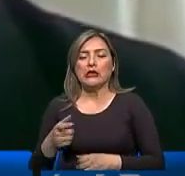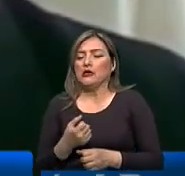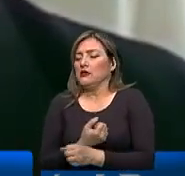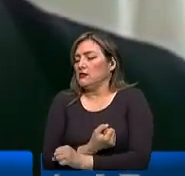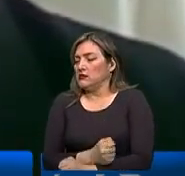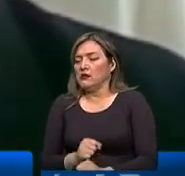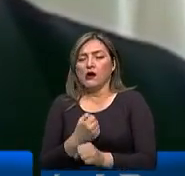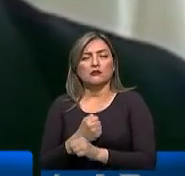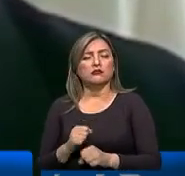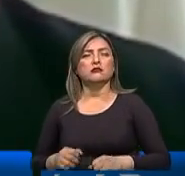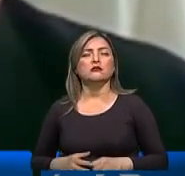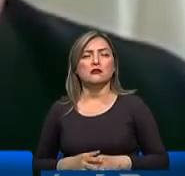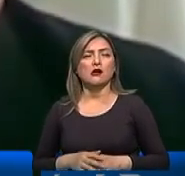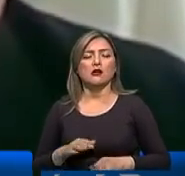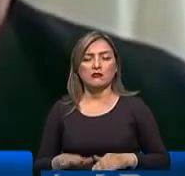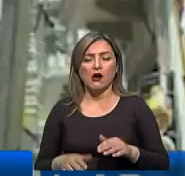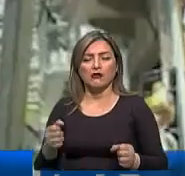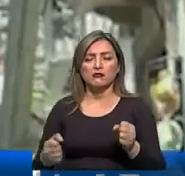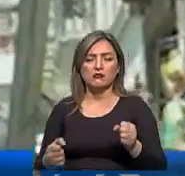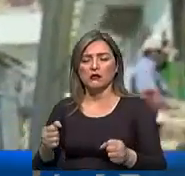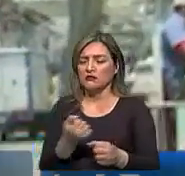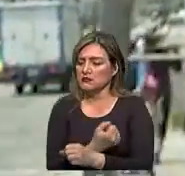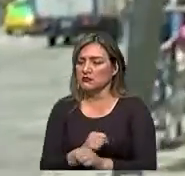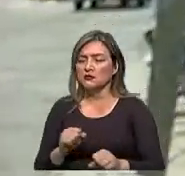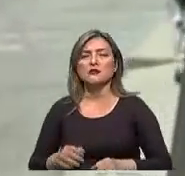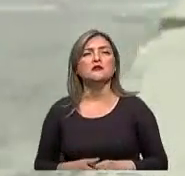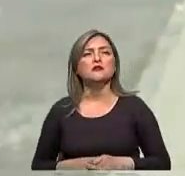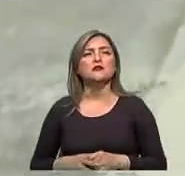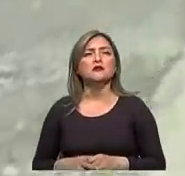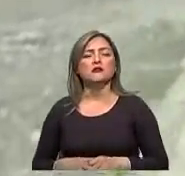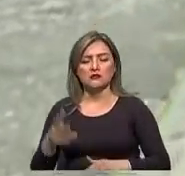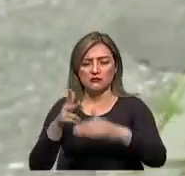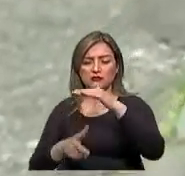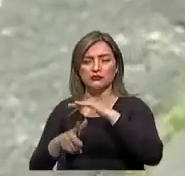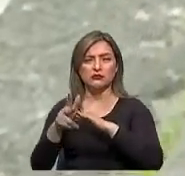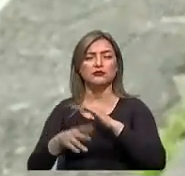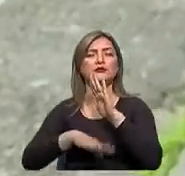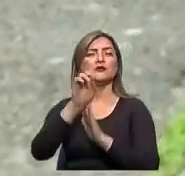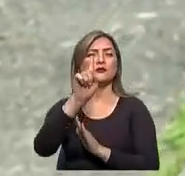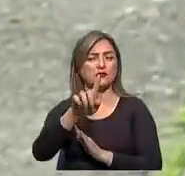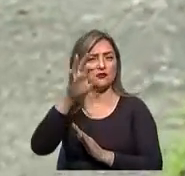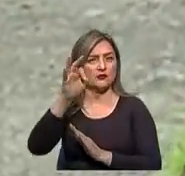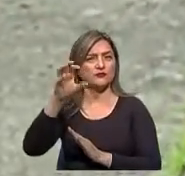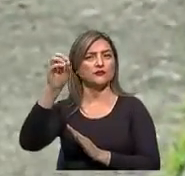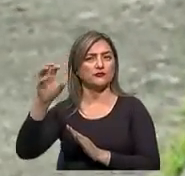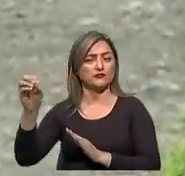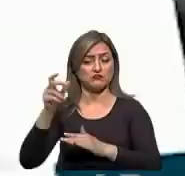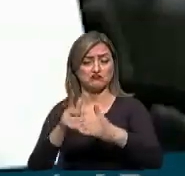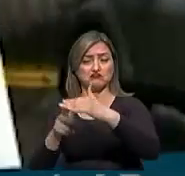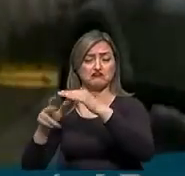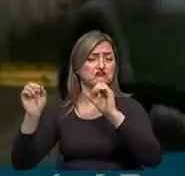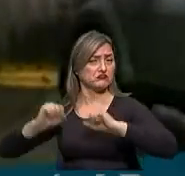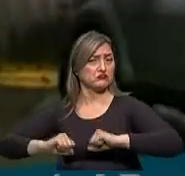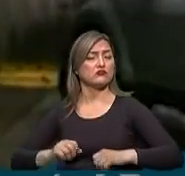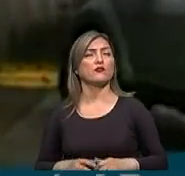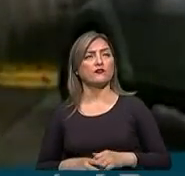imposibilita inclusive la circulación vehicular. Los estacionamientos del casco colonial cuentan con más de 1.900 plazas de parqueo y